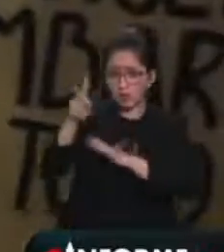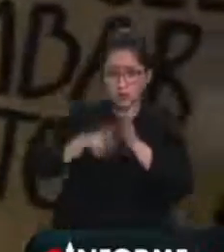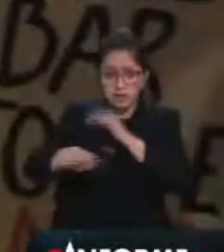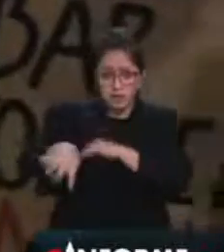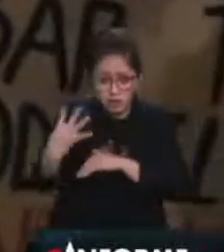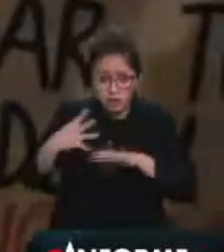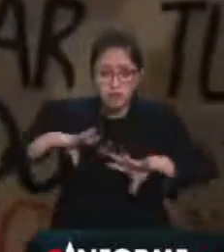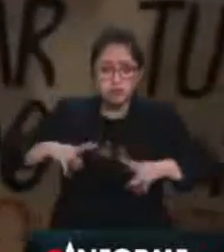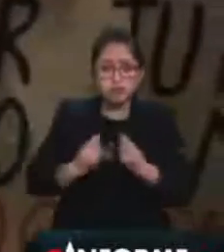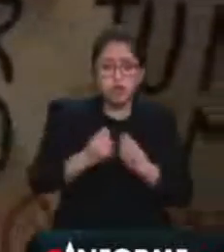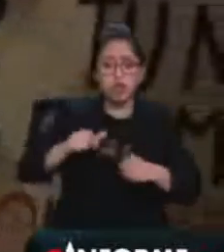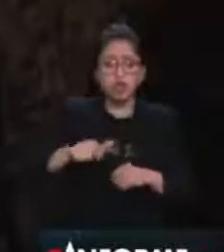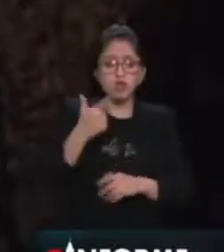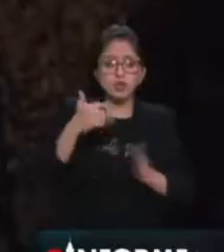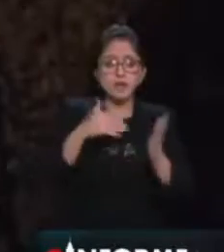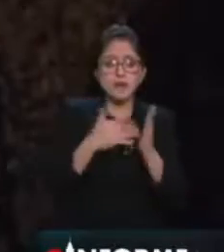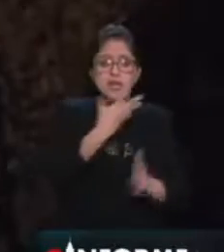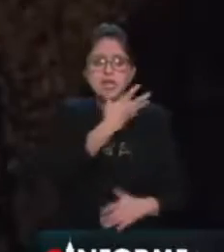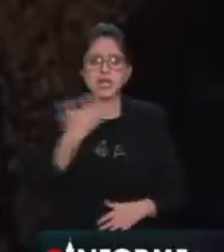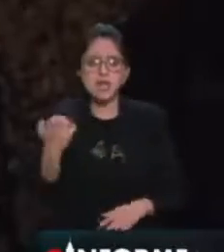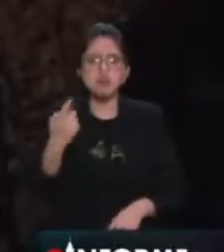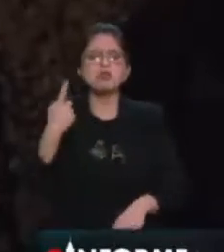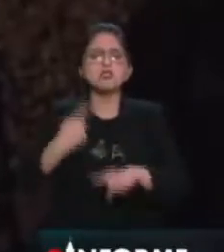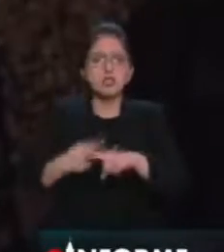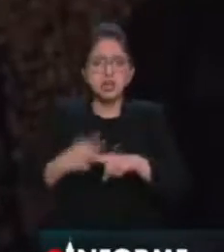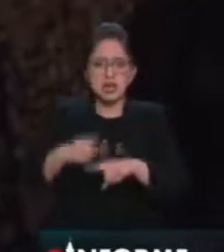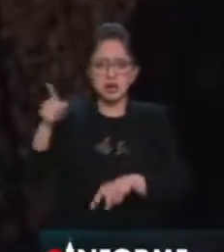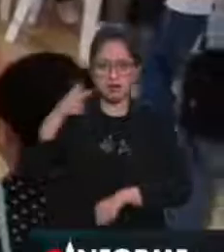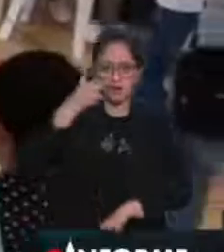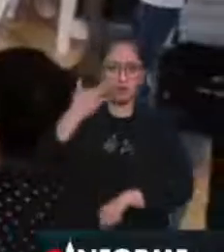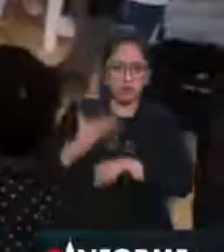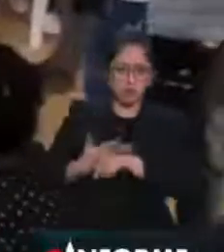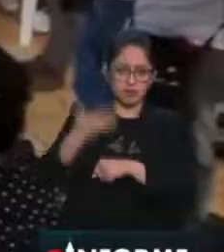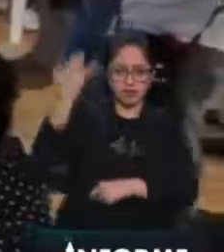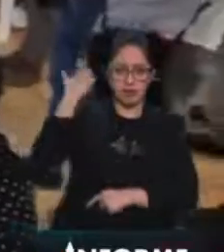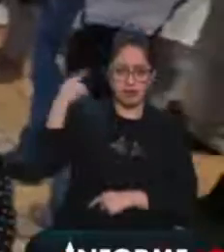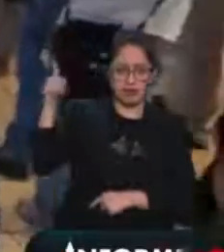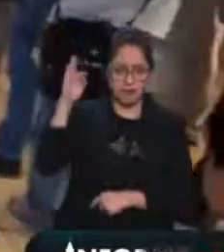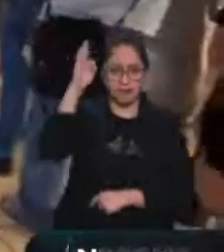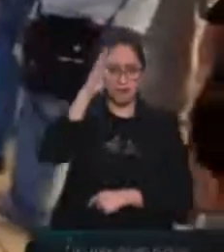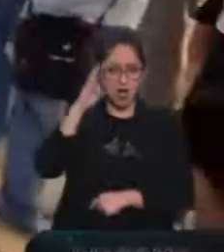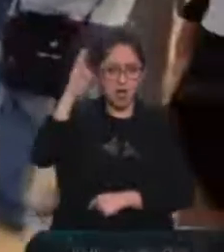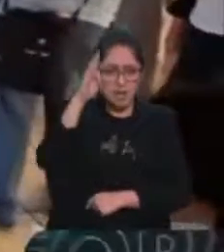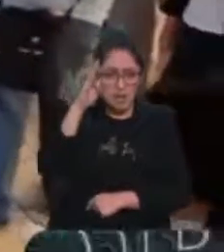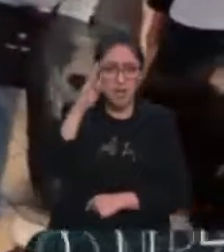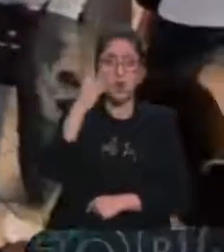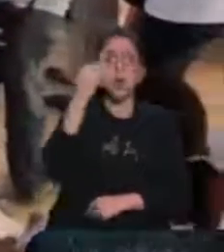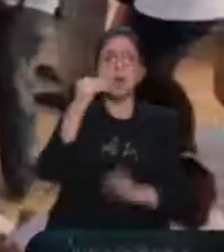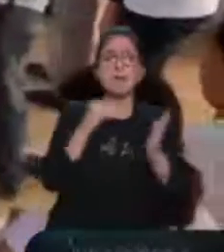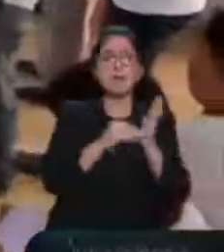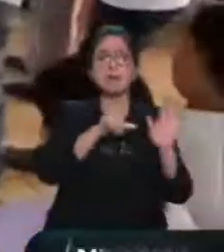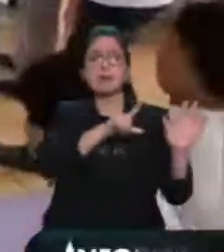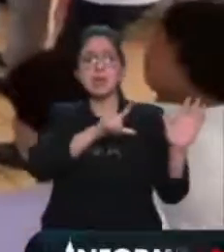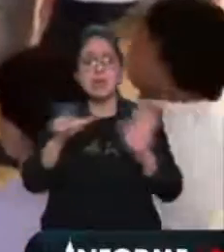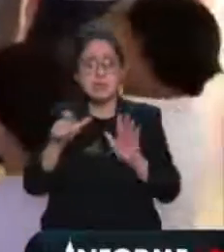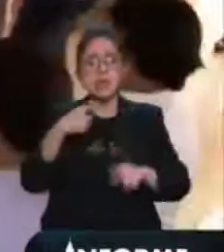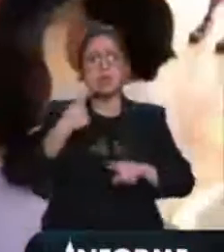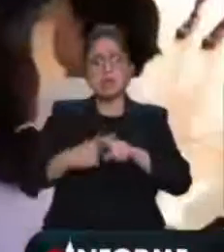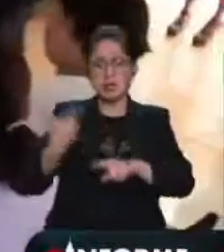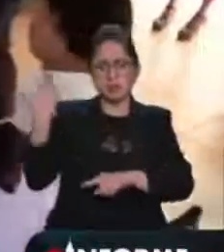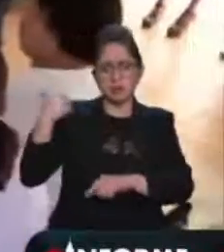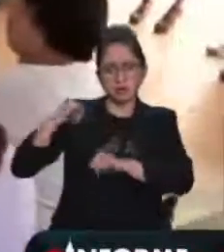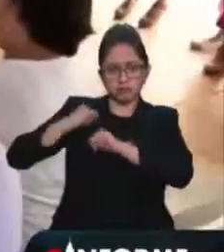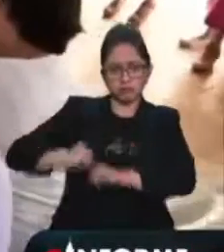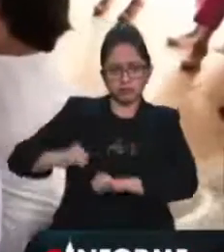de 12,500 correspondían a la administración de Felipe Calderón y 9,700 a la de Peña